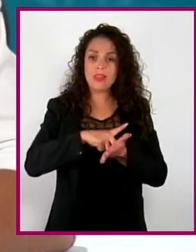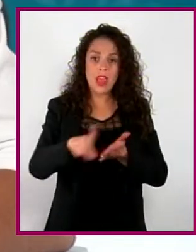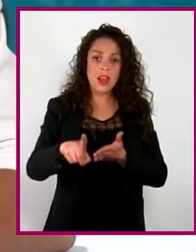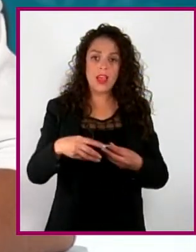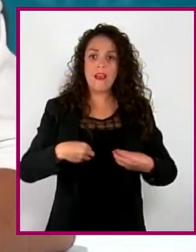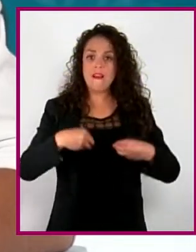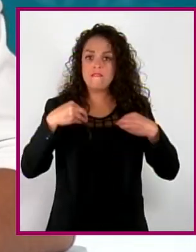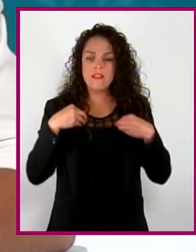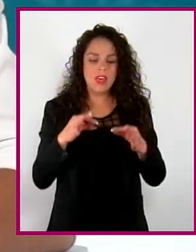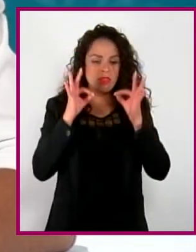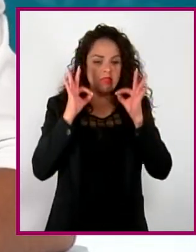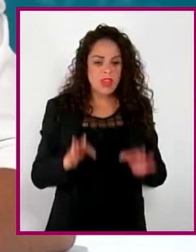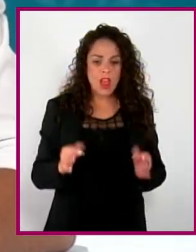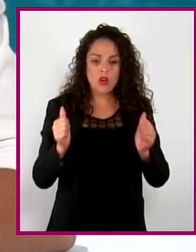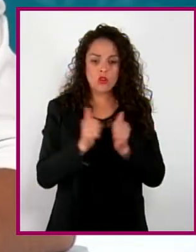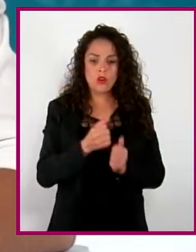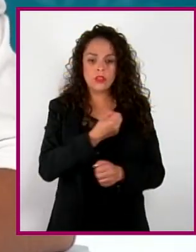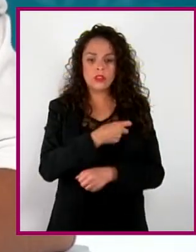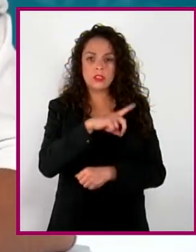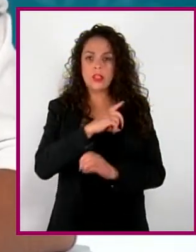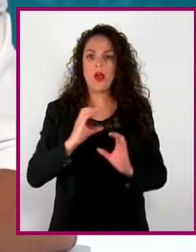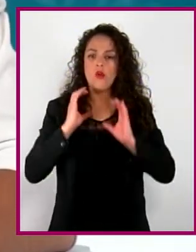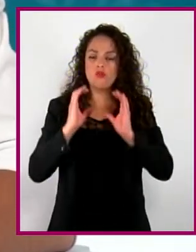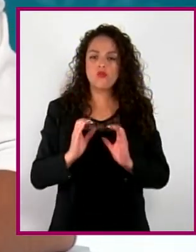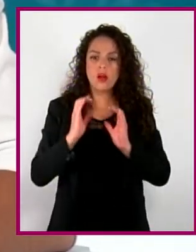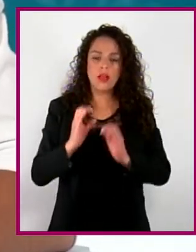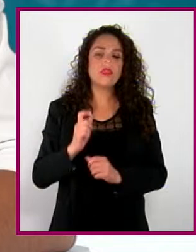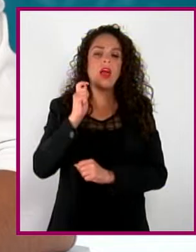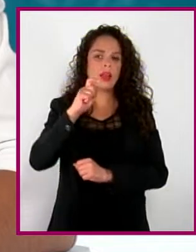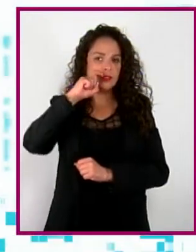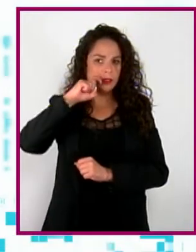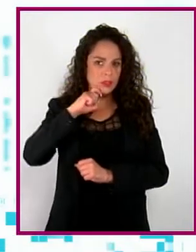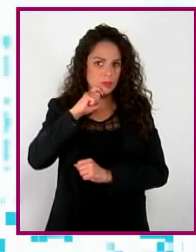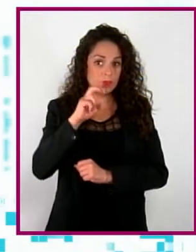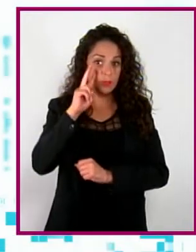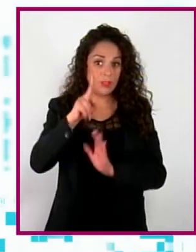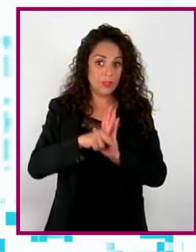sexual plena, saludable y placentera. Veamos la siguiente cápsula.